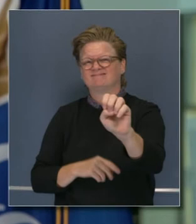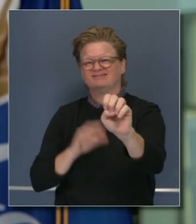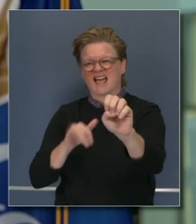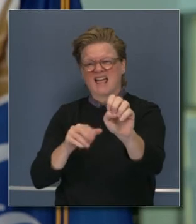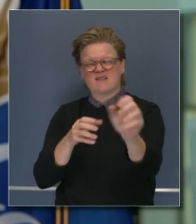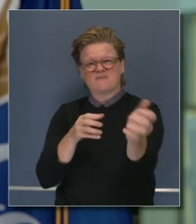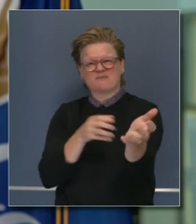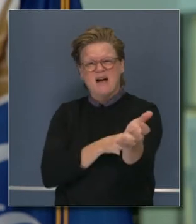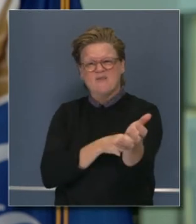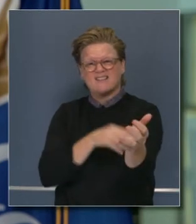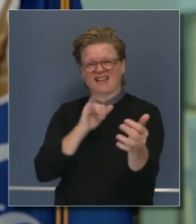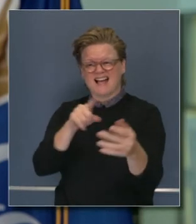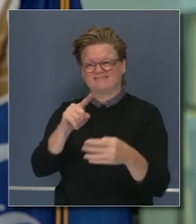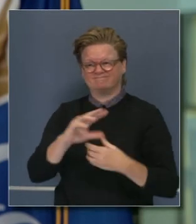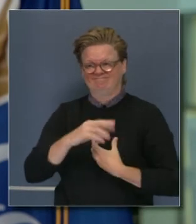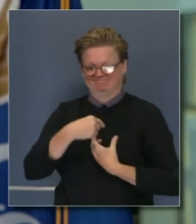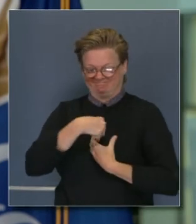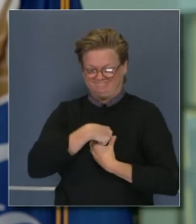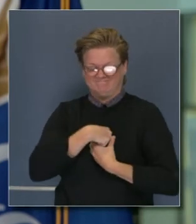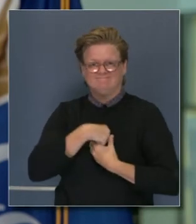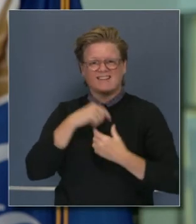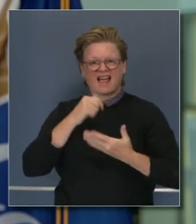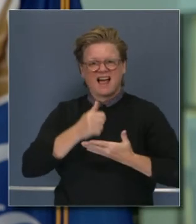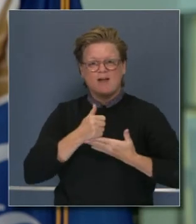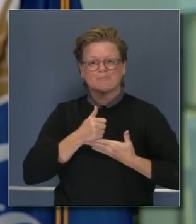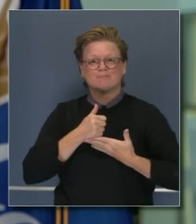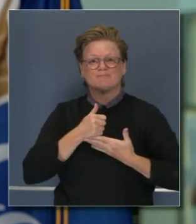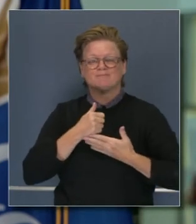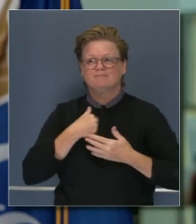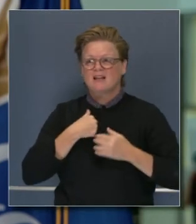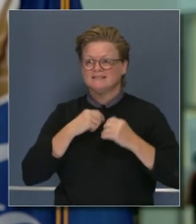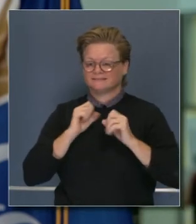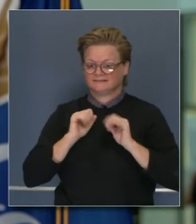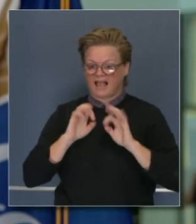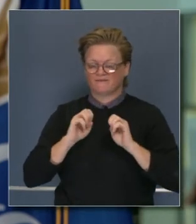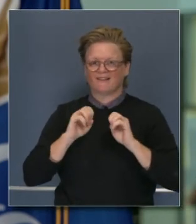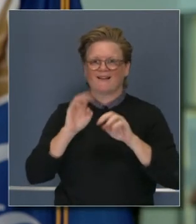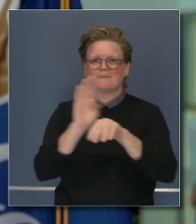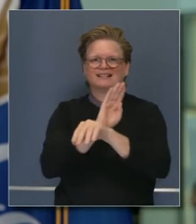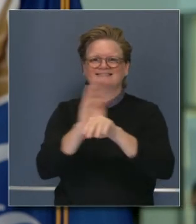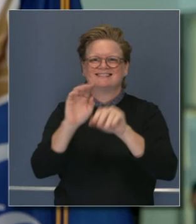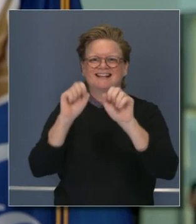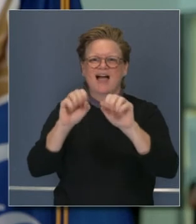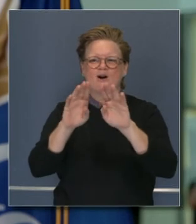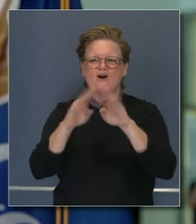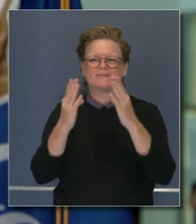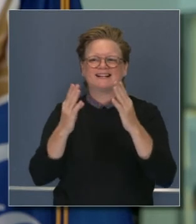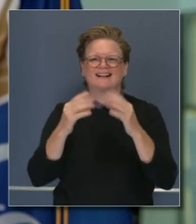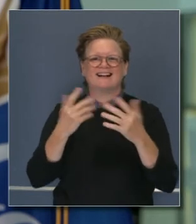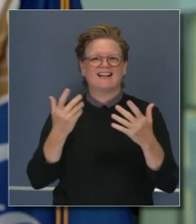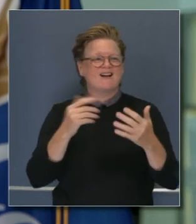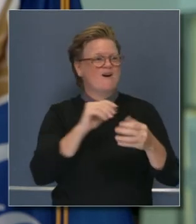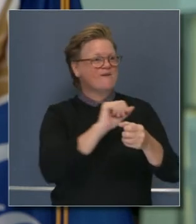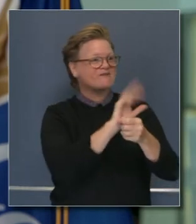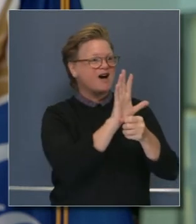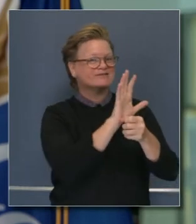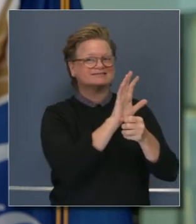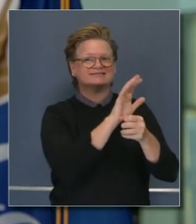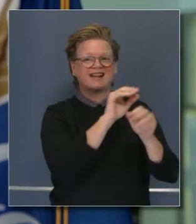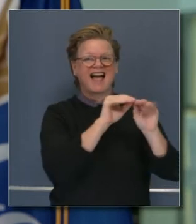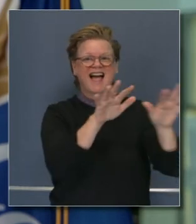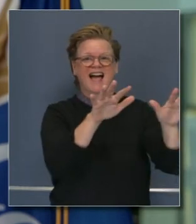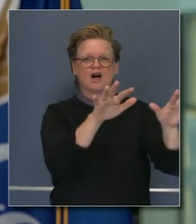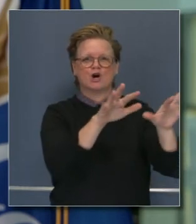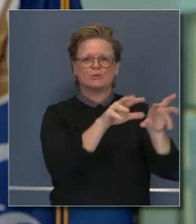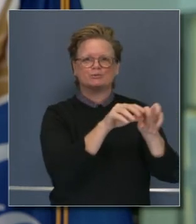nuestra economía. Y esto fundamentalmente no se avanzará, sino hasta mitigar la propagación de esta enfermedad. No hay